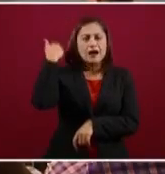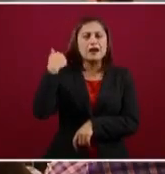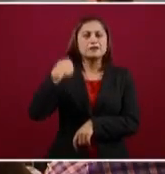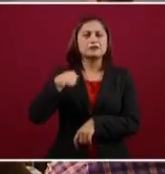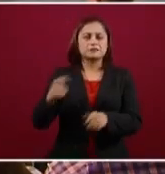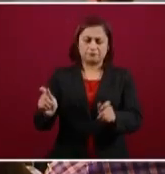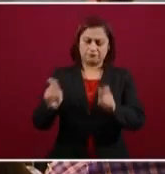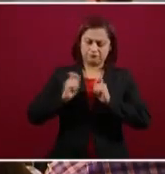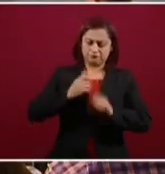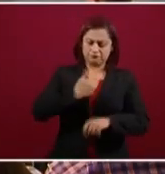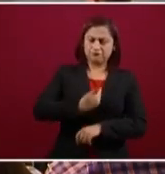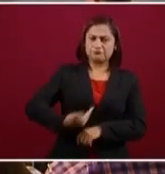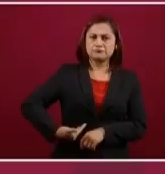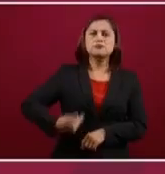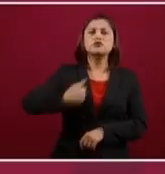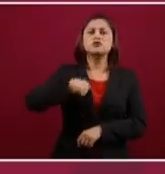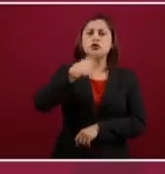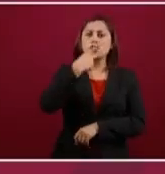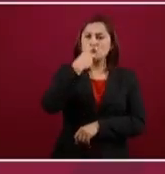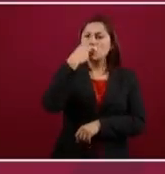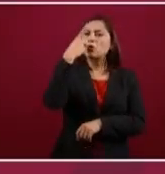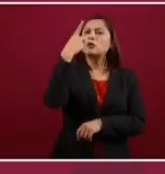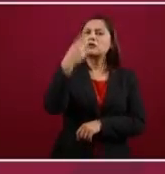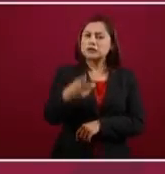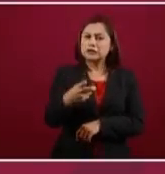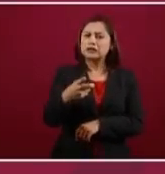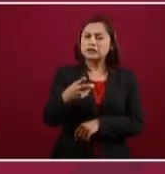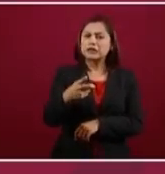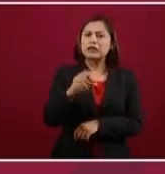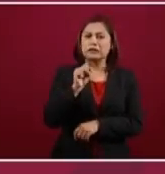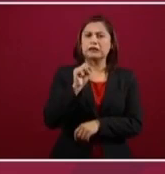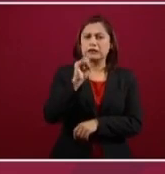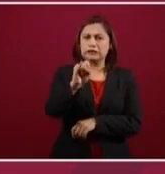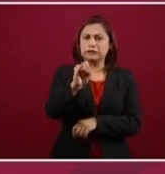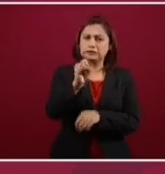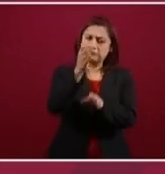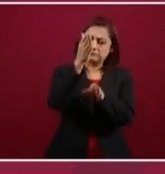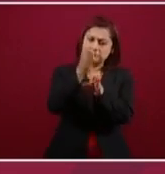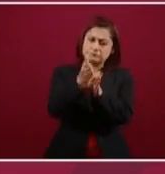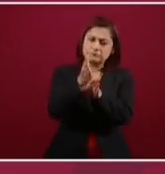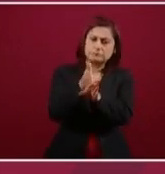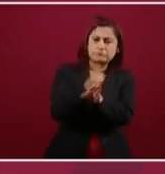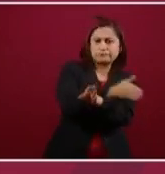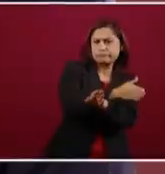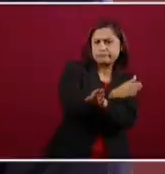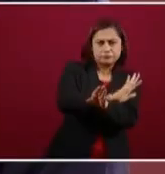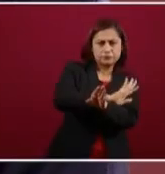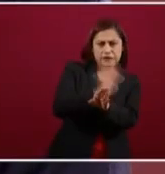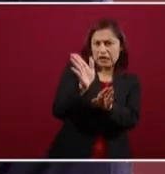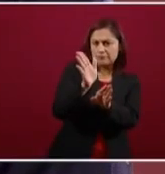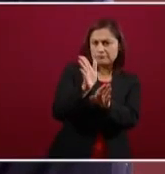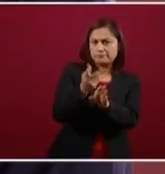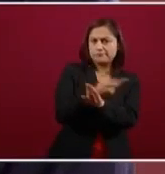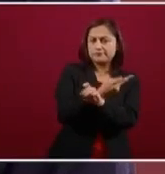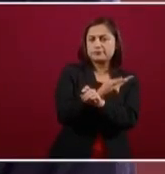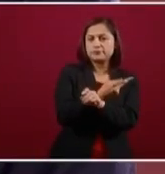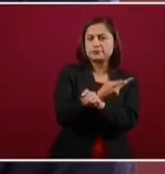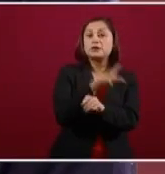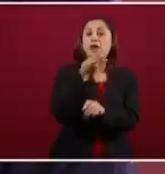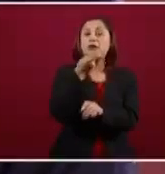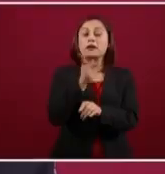de que era partidario del punto final, pero que eso aplicaba para los que se